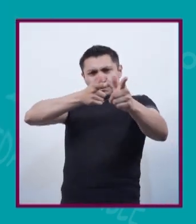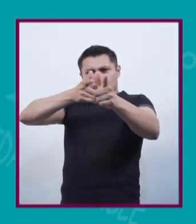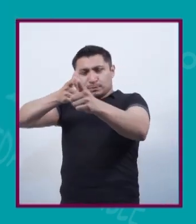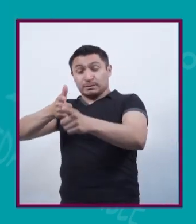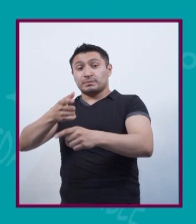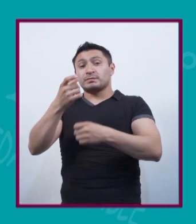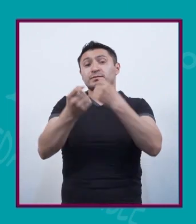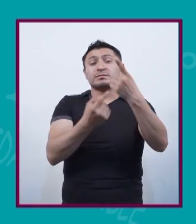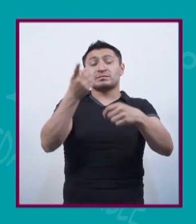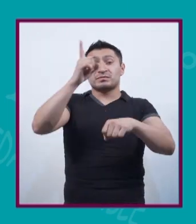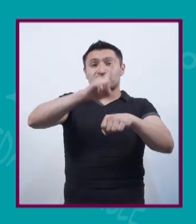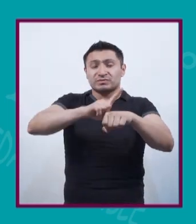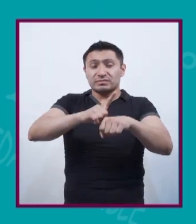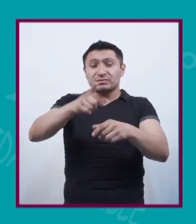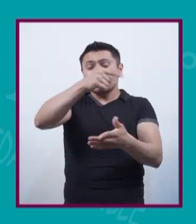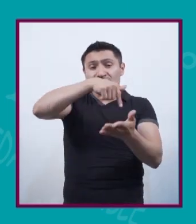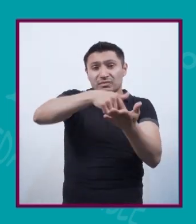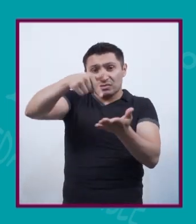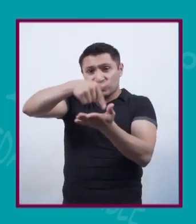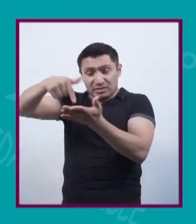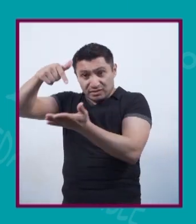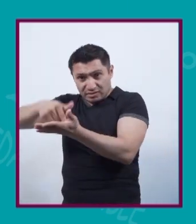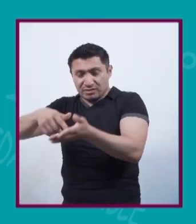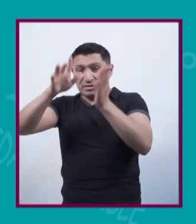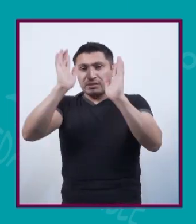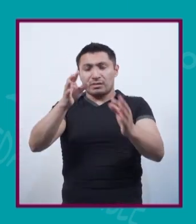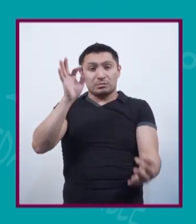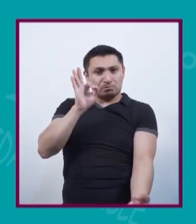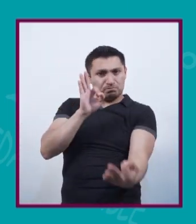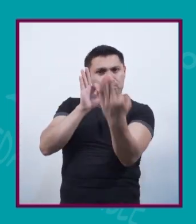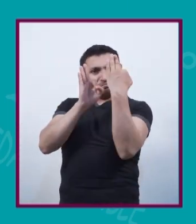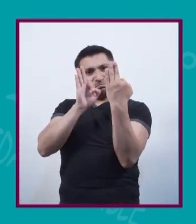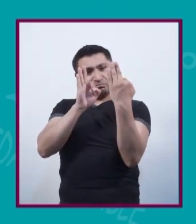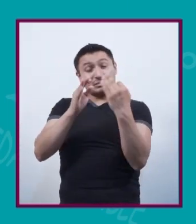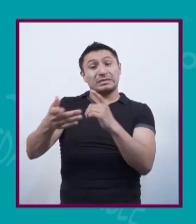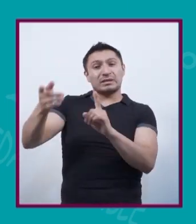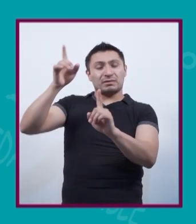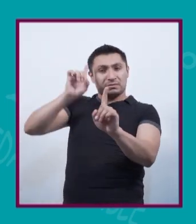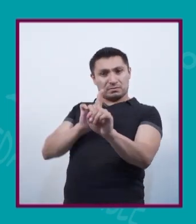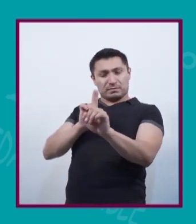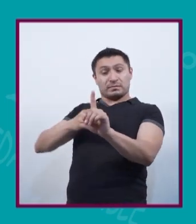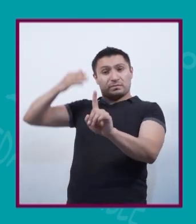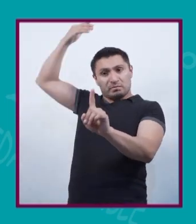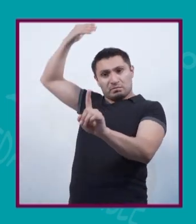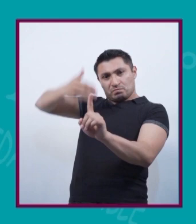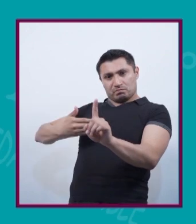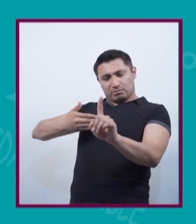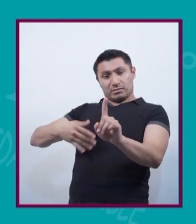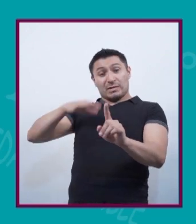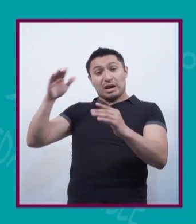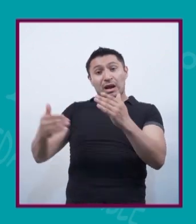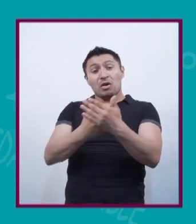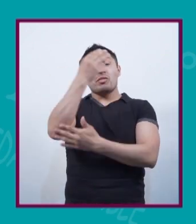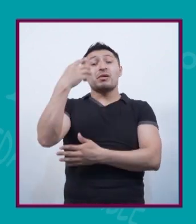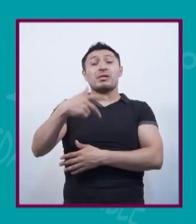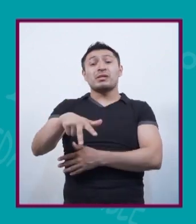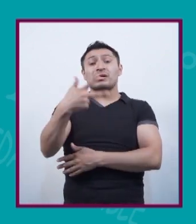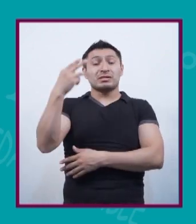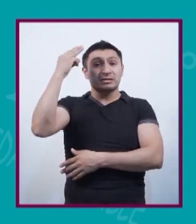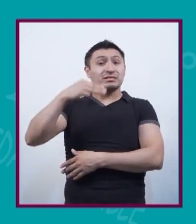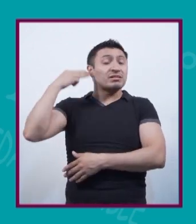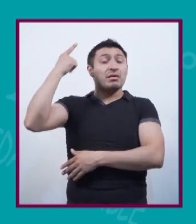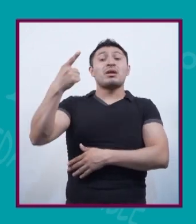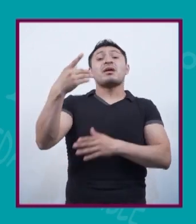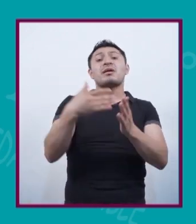Cuestión de días y cuestión de sitios. Ya los tendría de frente y atrás un paredón. En el amanecer del día 13